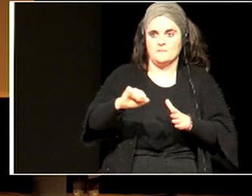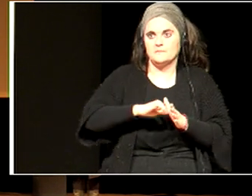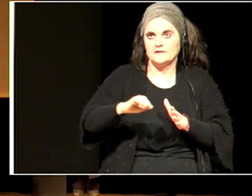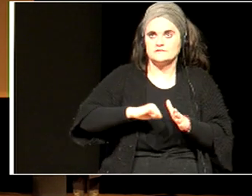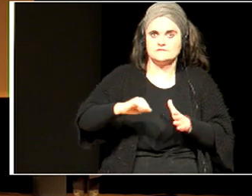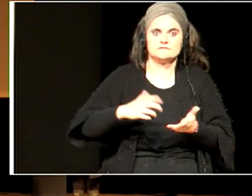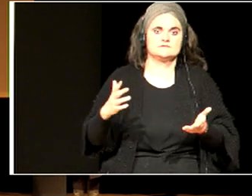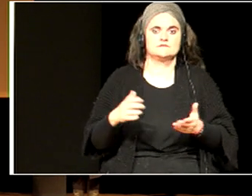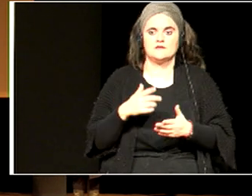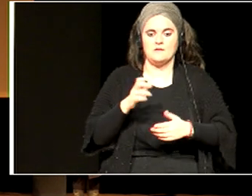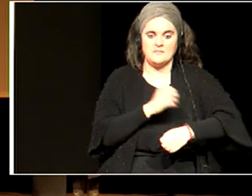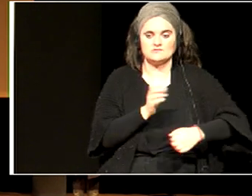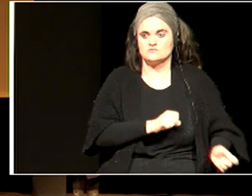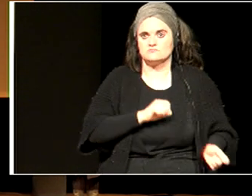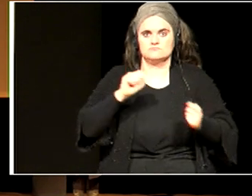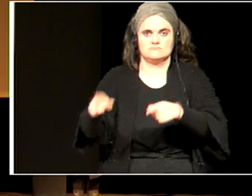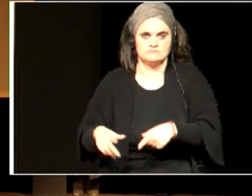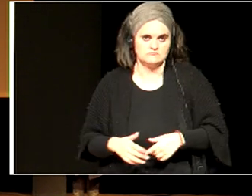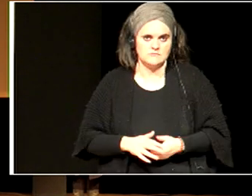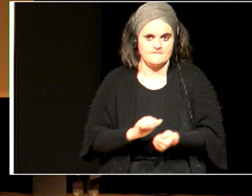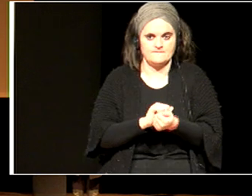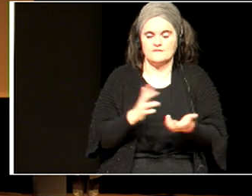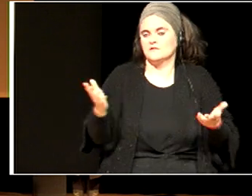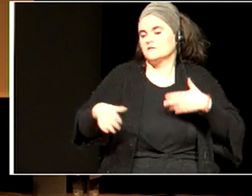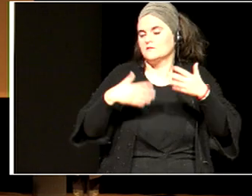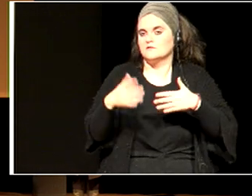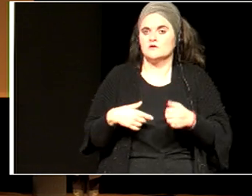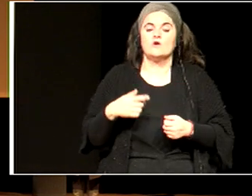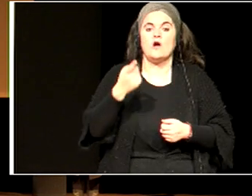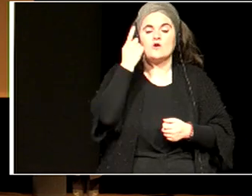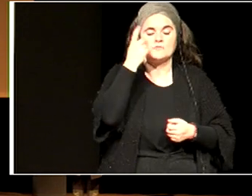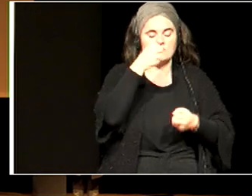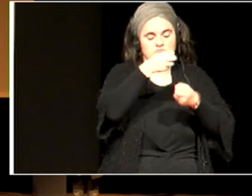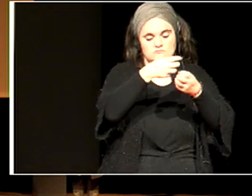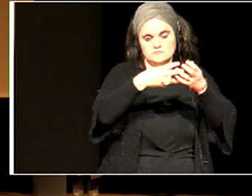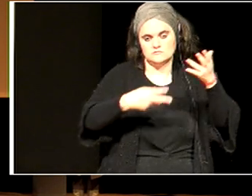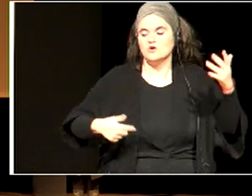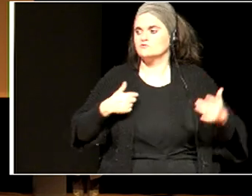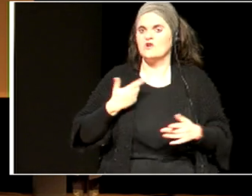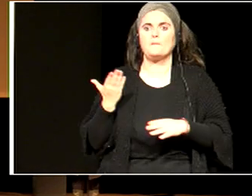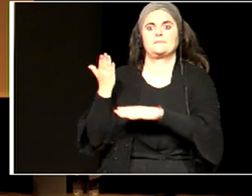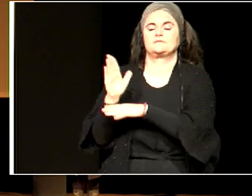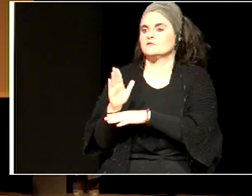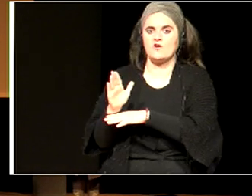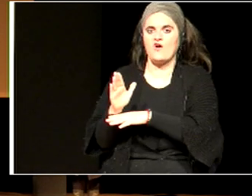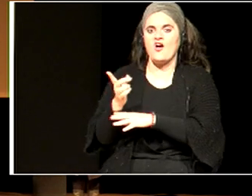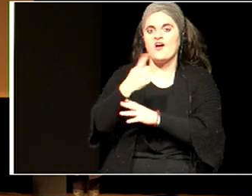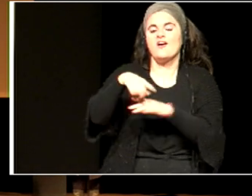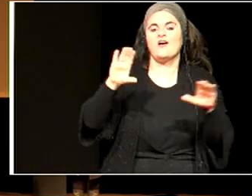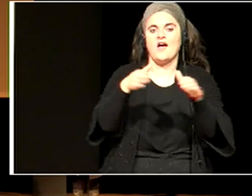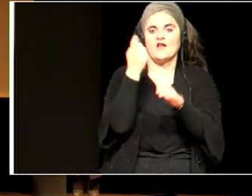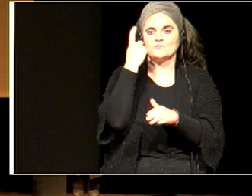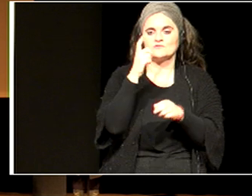lavadora sacar la basura cuando tenemos con nuestro alumnado hecho listado es decir éste no sólo presentamos este lo hace el alumnado